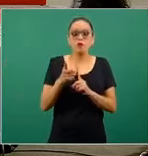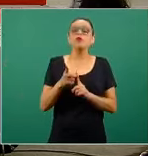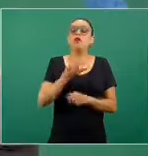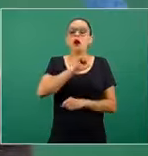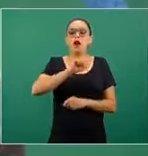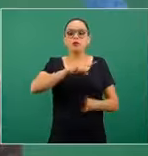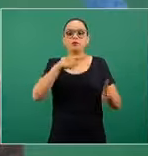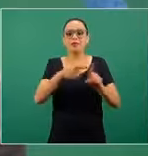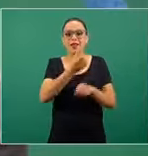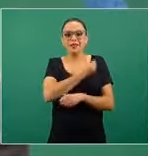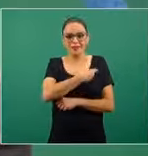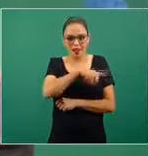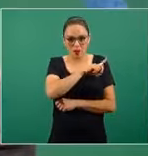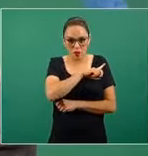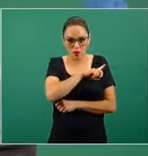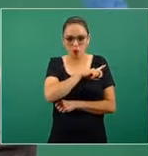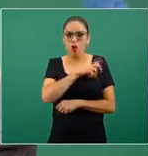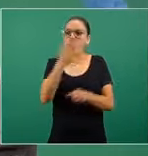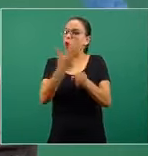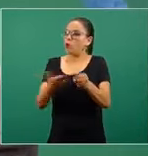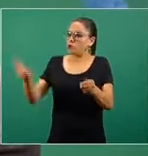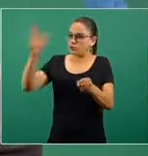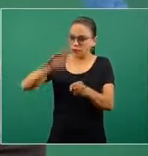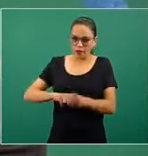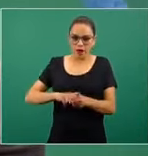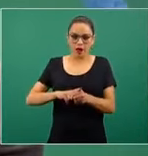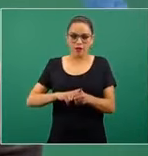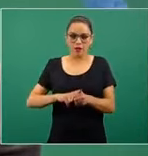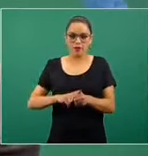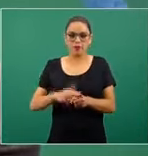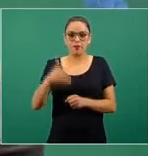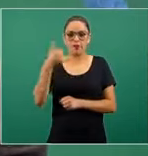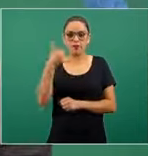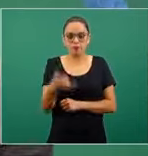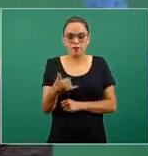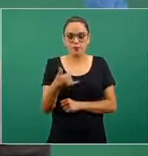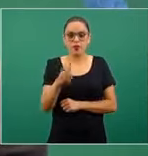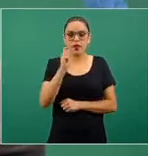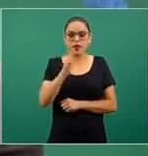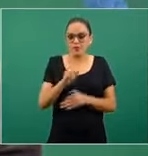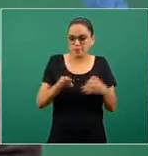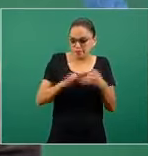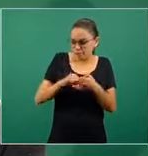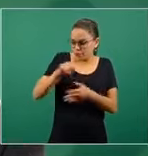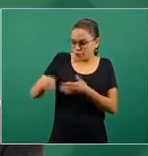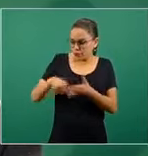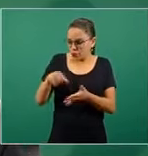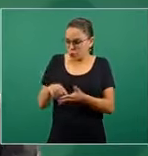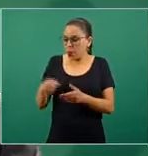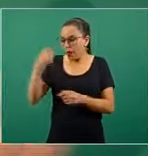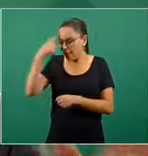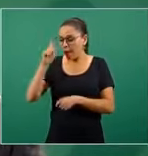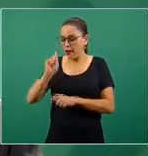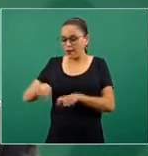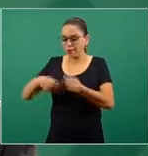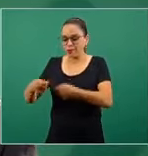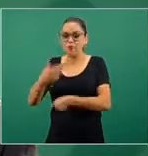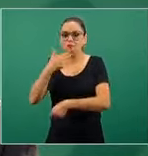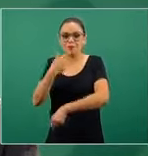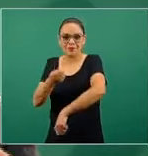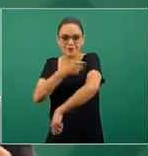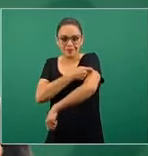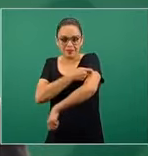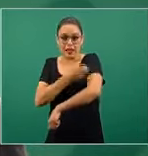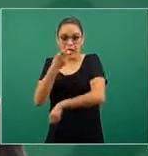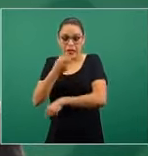sanitarias, en las unidades de salud y finalmente en los puntos cercanos a donde se usa. Todo esto se le llama red de